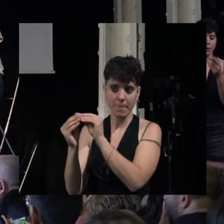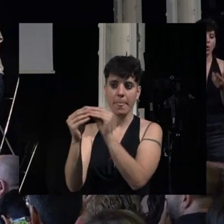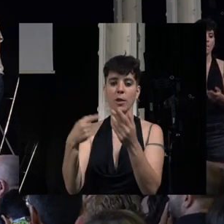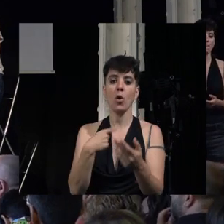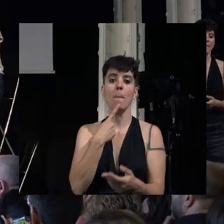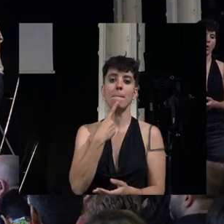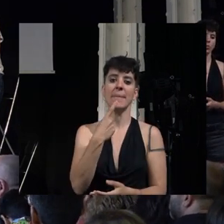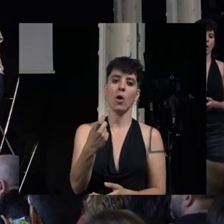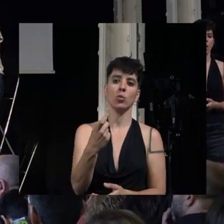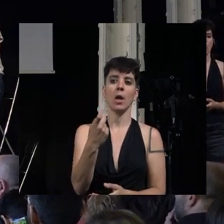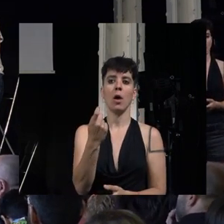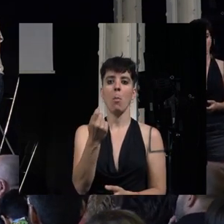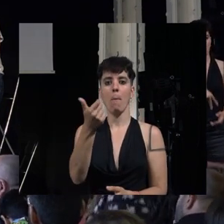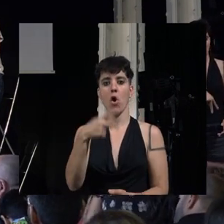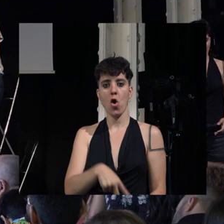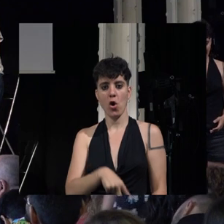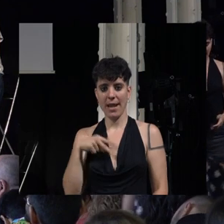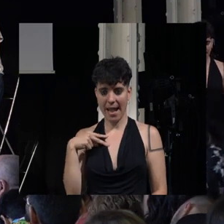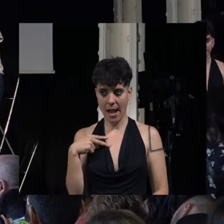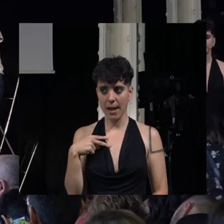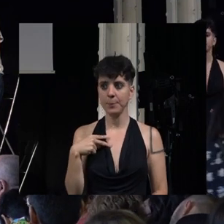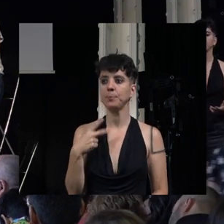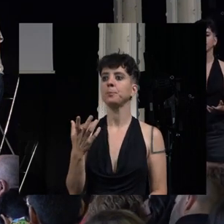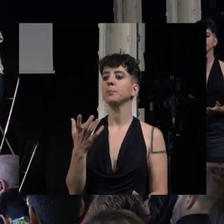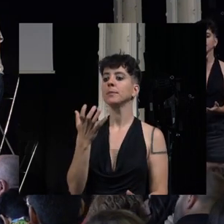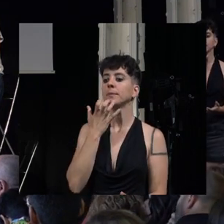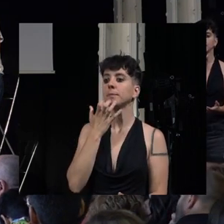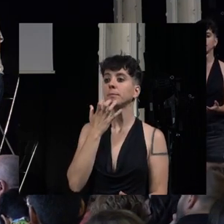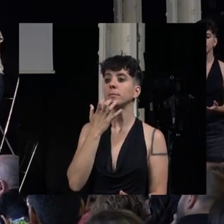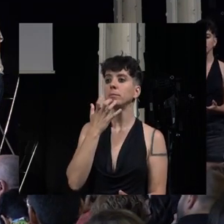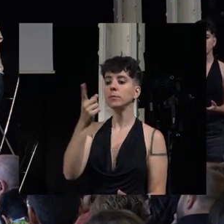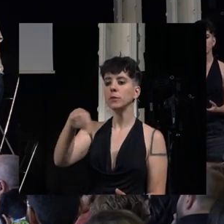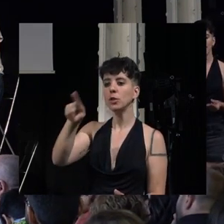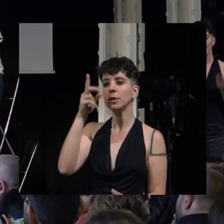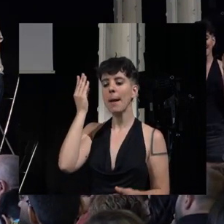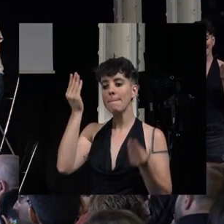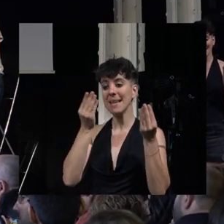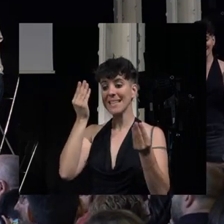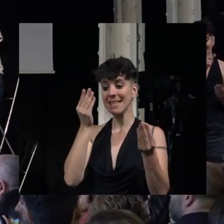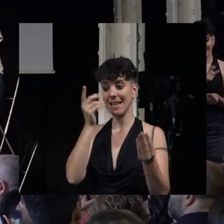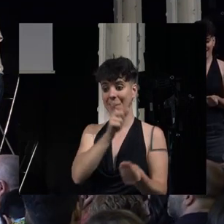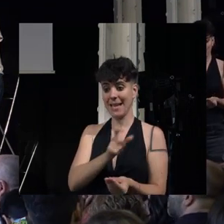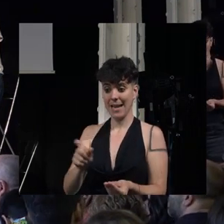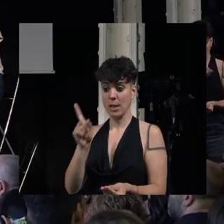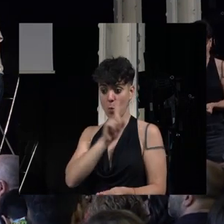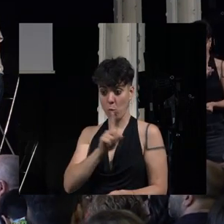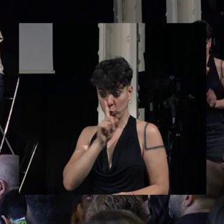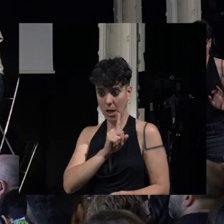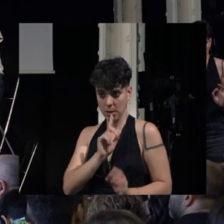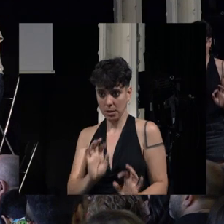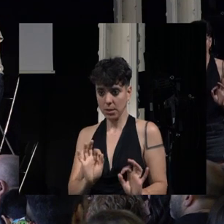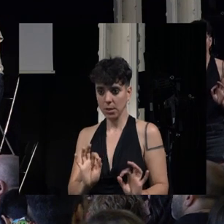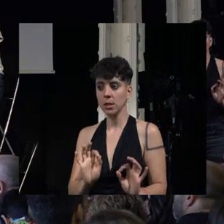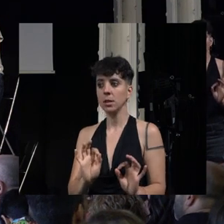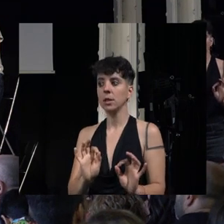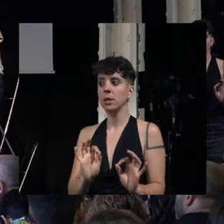pregunta un poquito general. Y es si no pensáis que las putas, justamente,